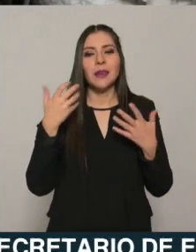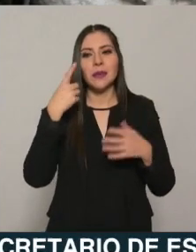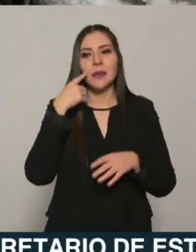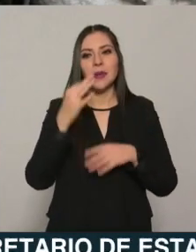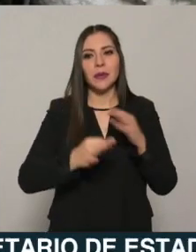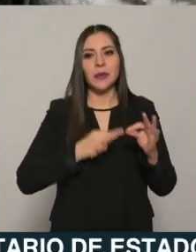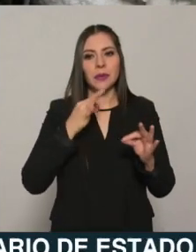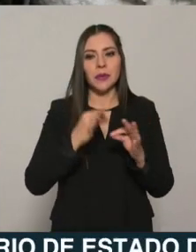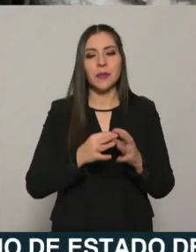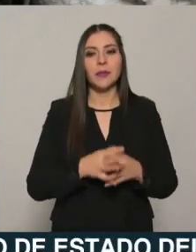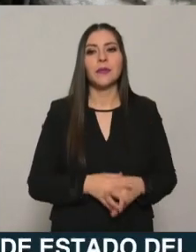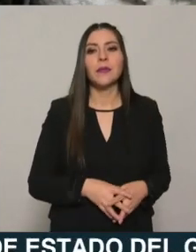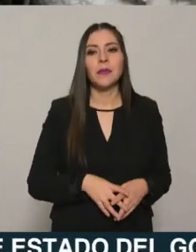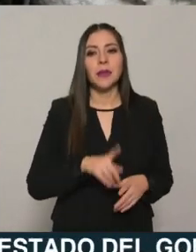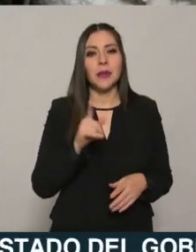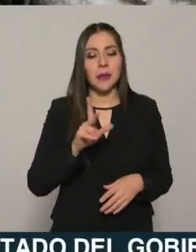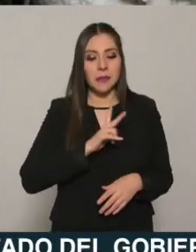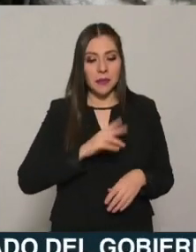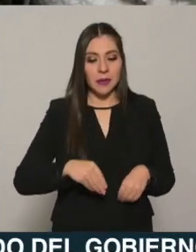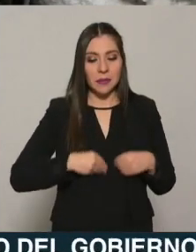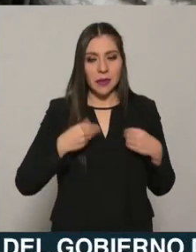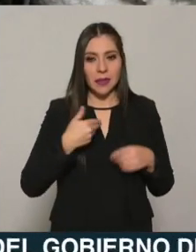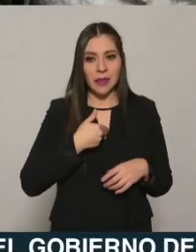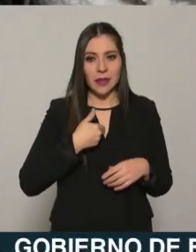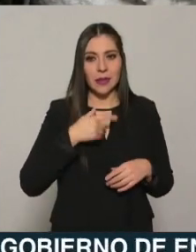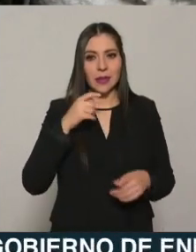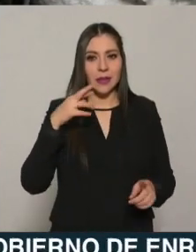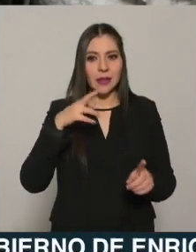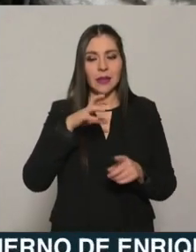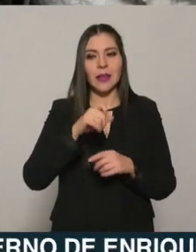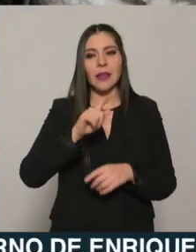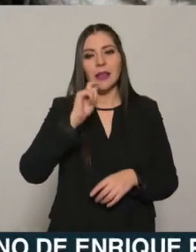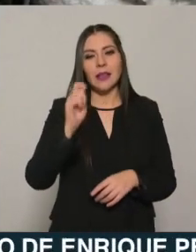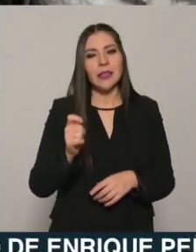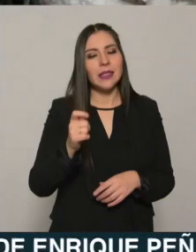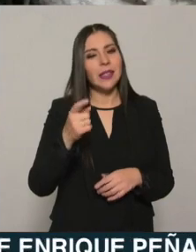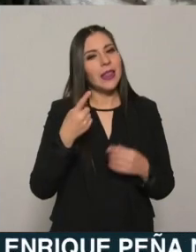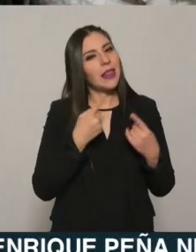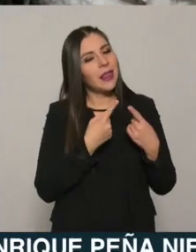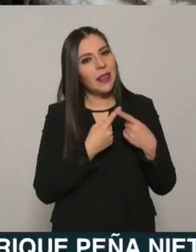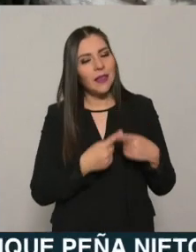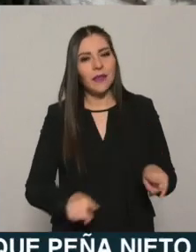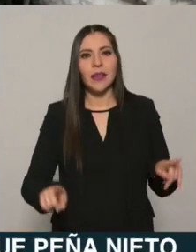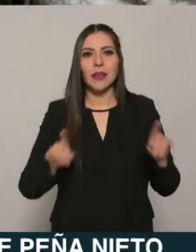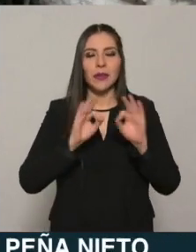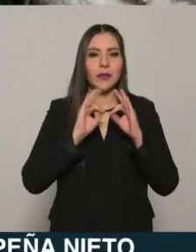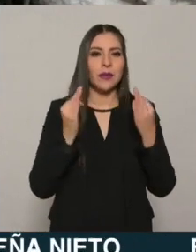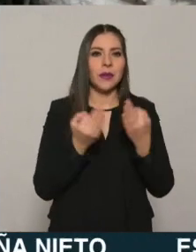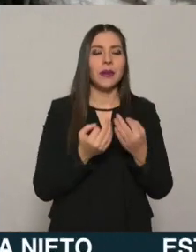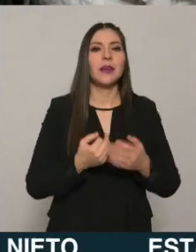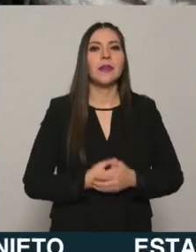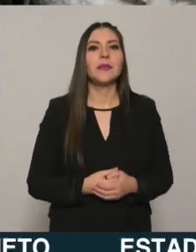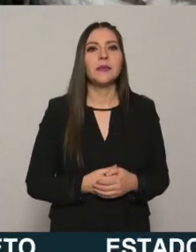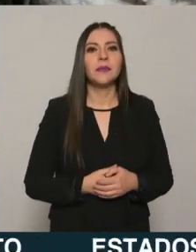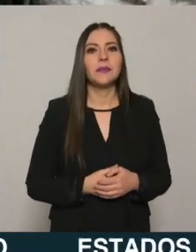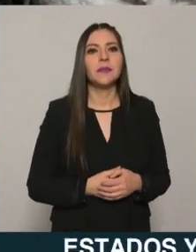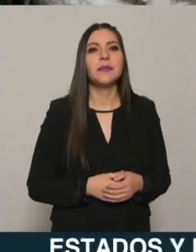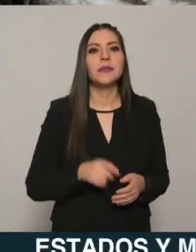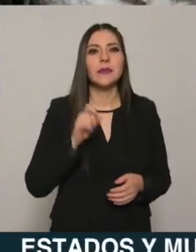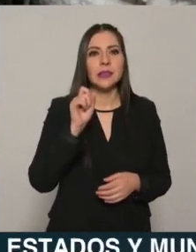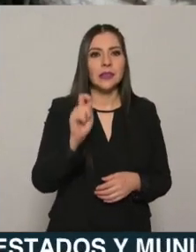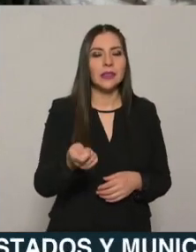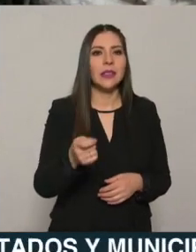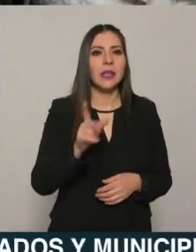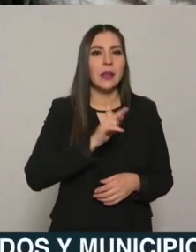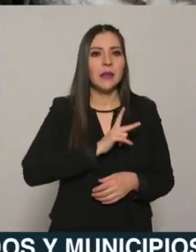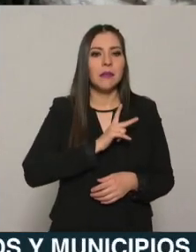que el siguiente reto a nivel personal va a ser algo muy distinto a Desde Cero, va a ser algo más apegado a lo que es mi